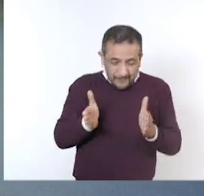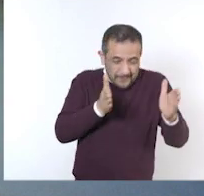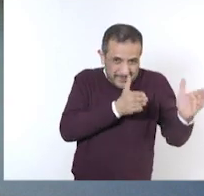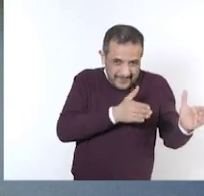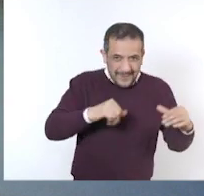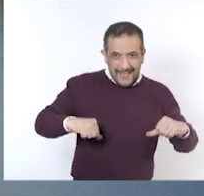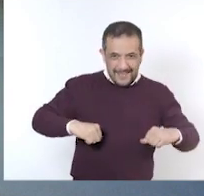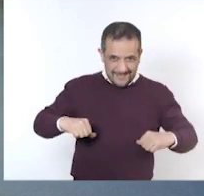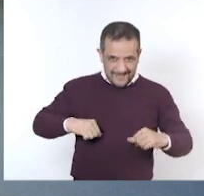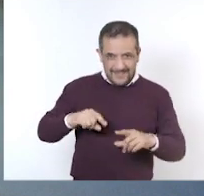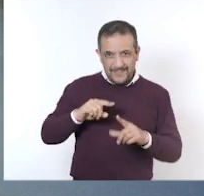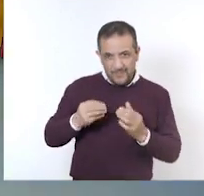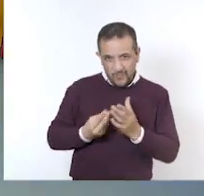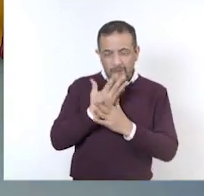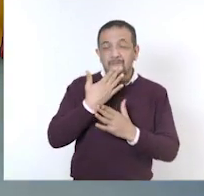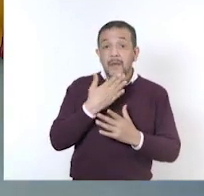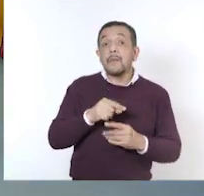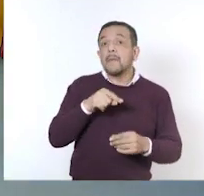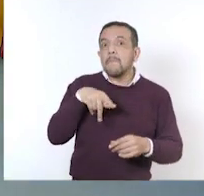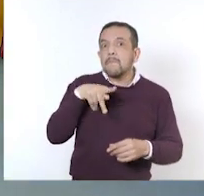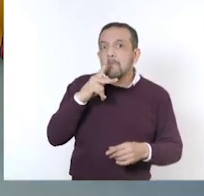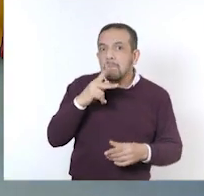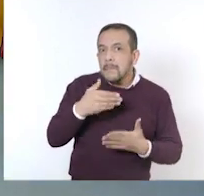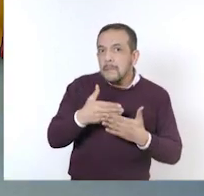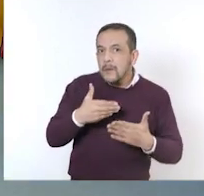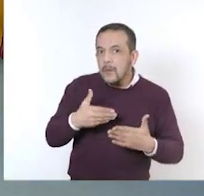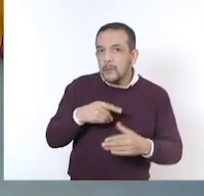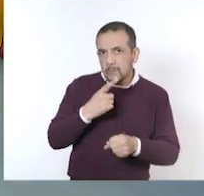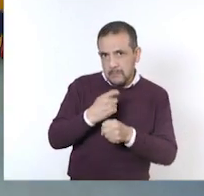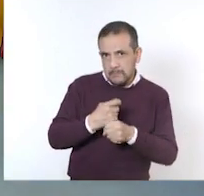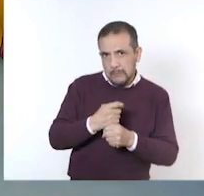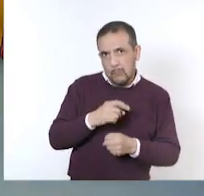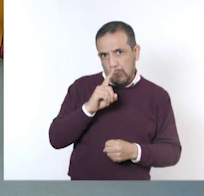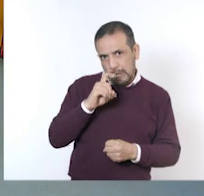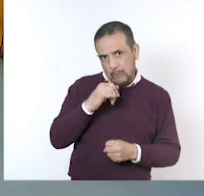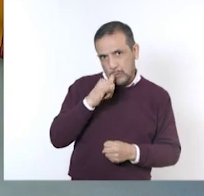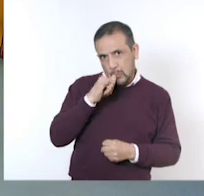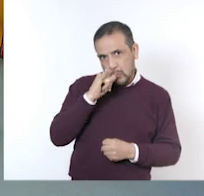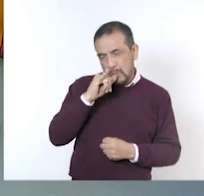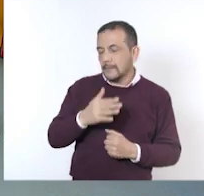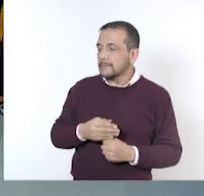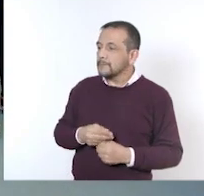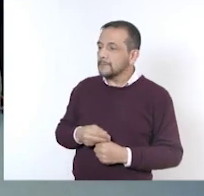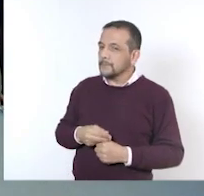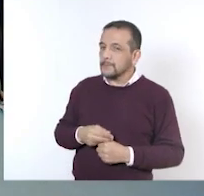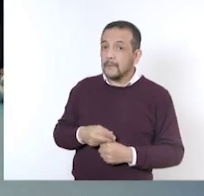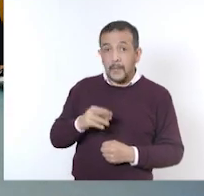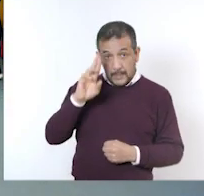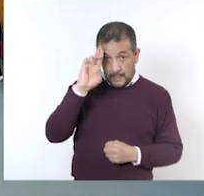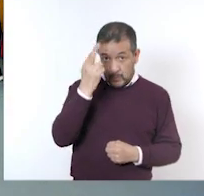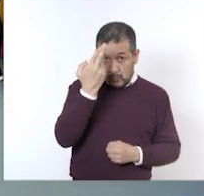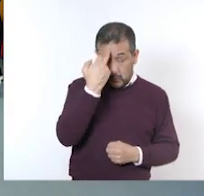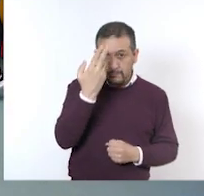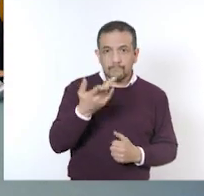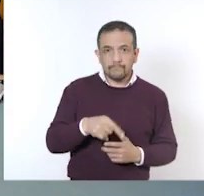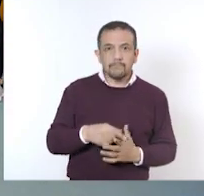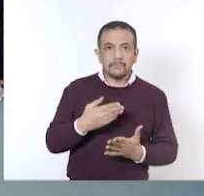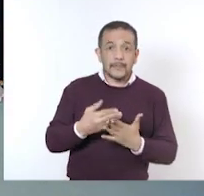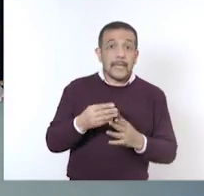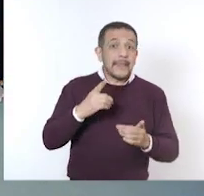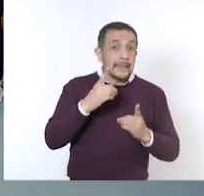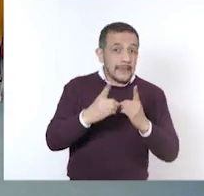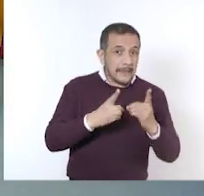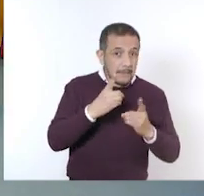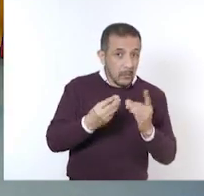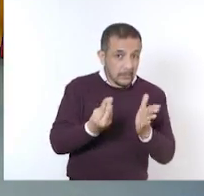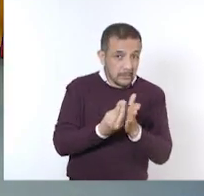siguiente actividad. ¿Te parece? Sí, de acuerdo. Pero antes de pasar a la siguiente actividad, vamos a tomar un poco de agua. Ah, me parece muy bien. Recuerda que en